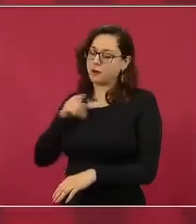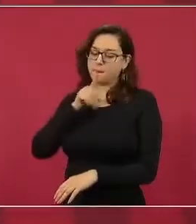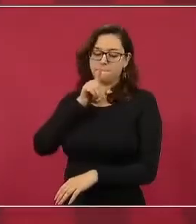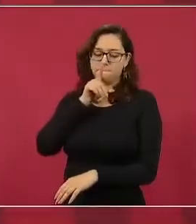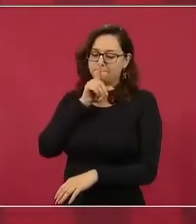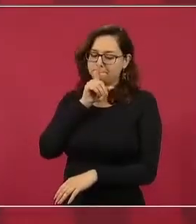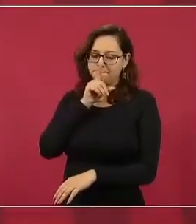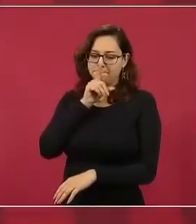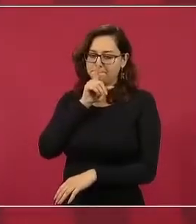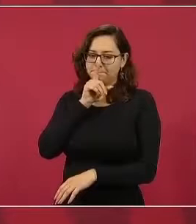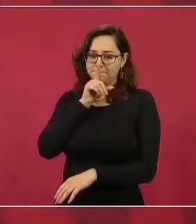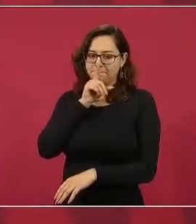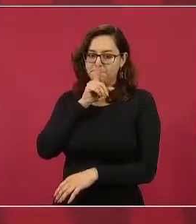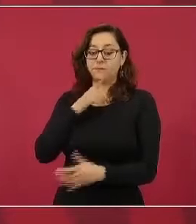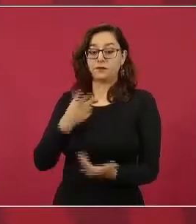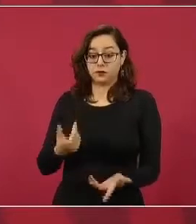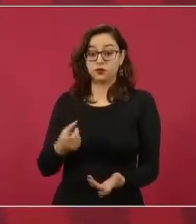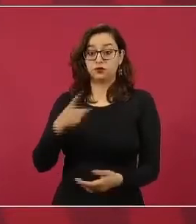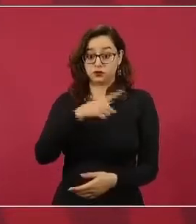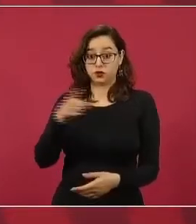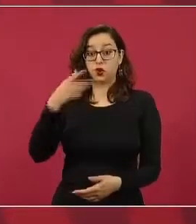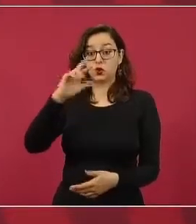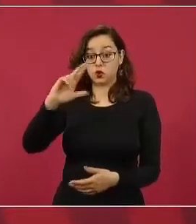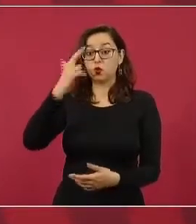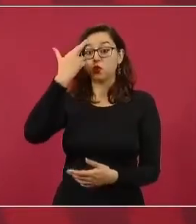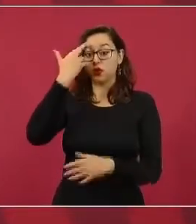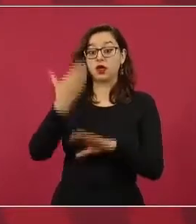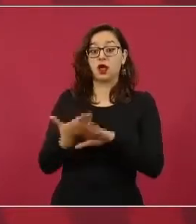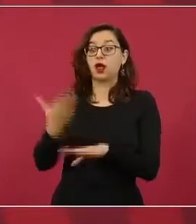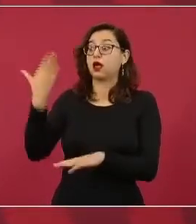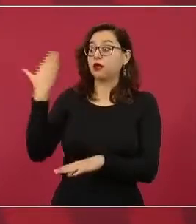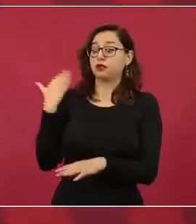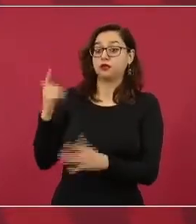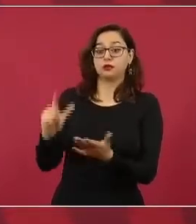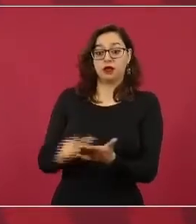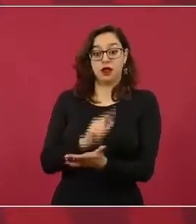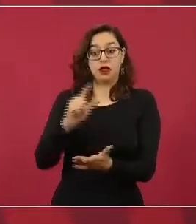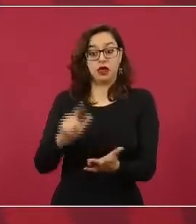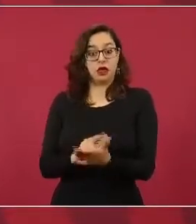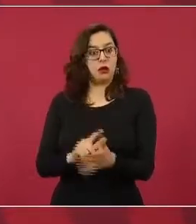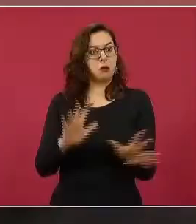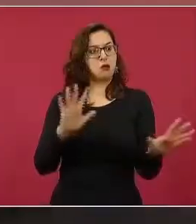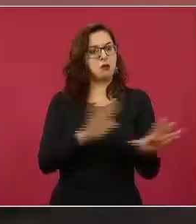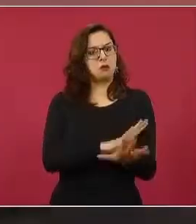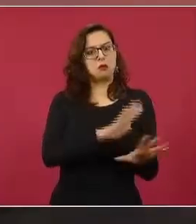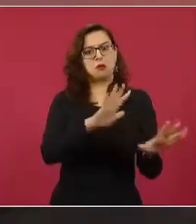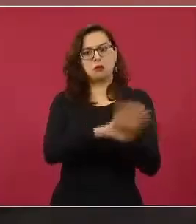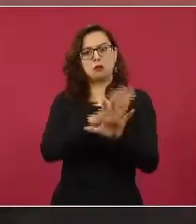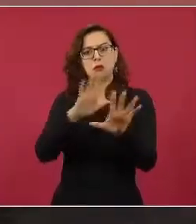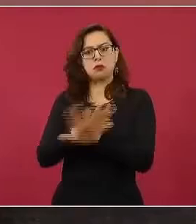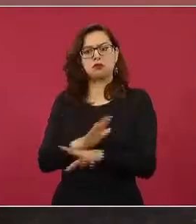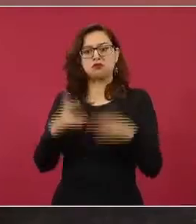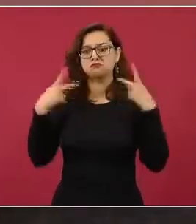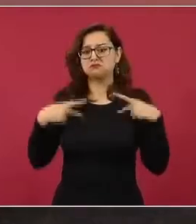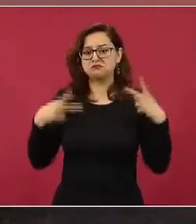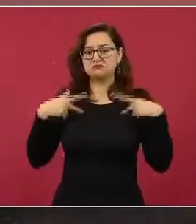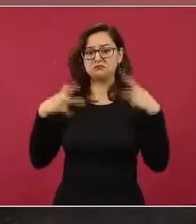anteriormente con las llamadas reformas estructurales, que la gente no